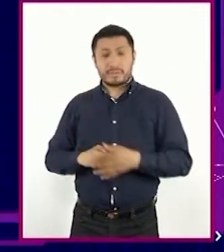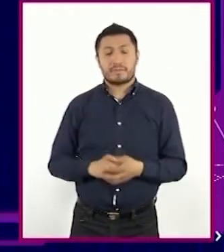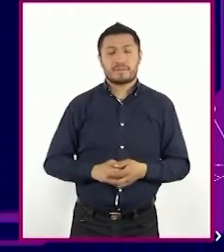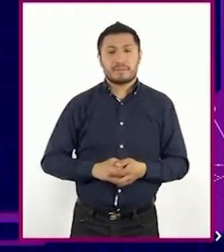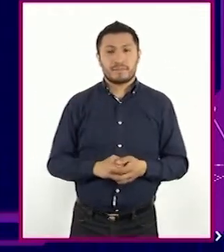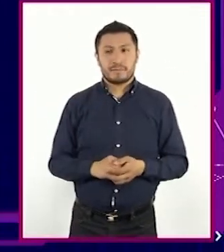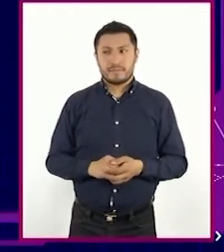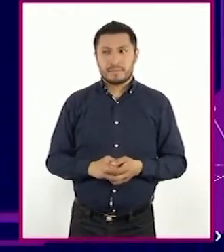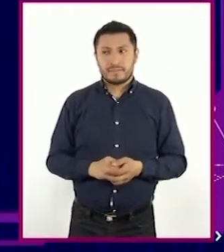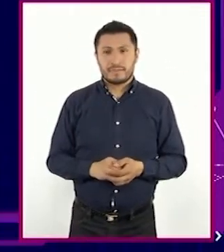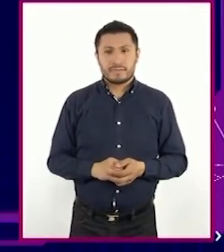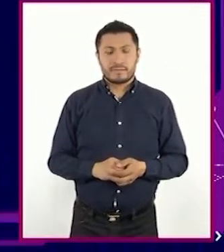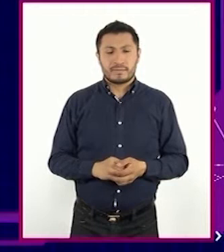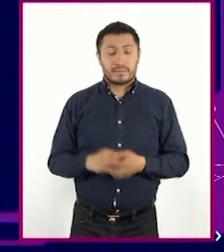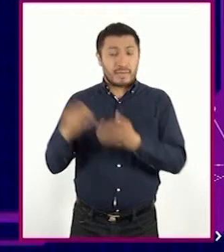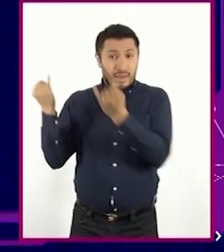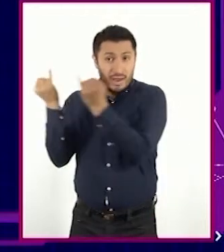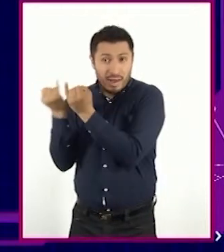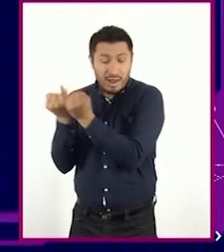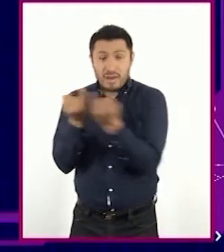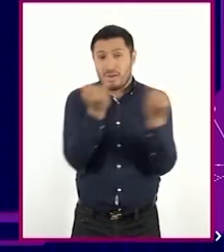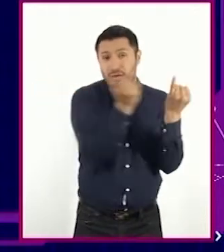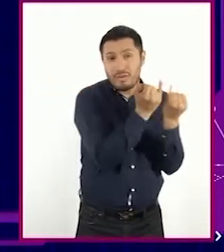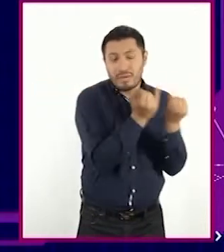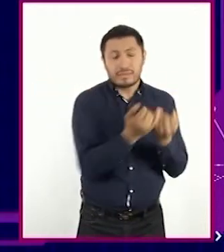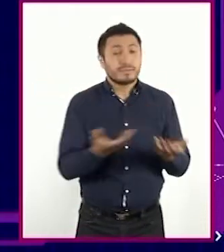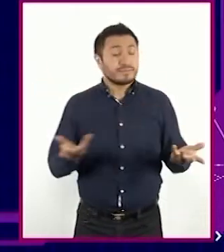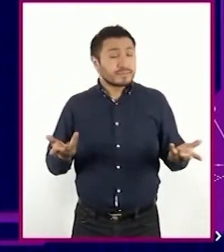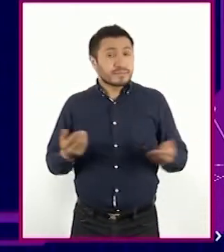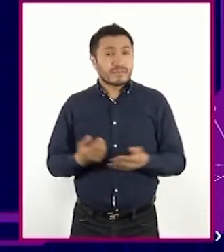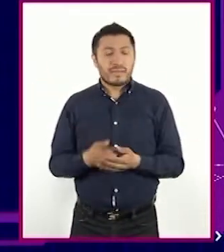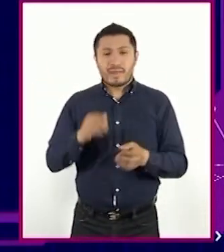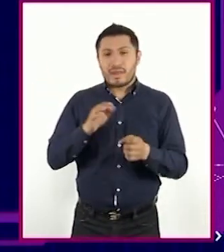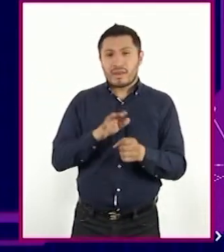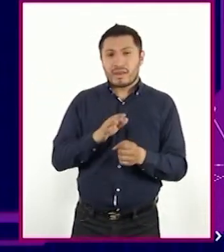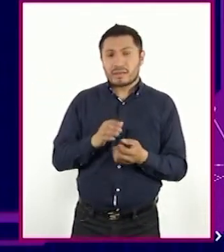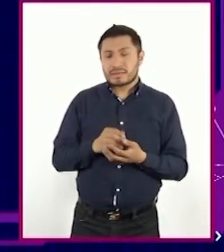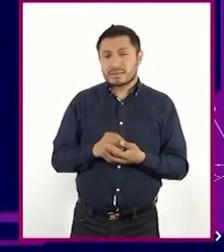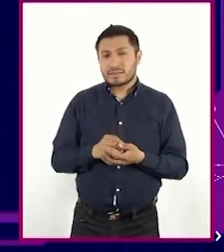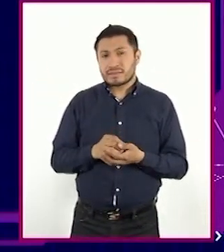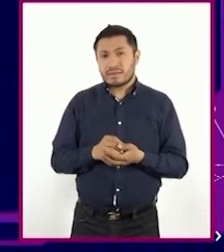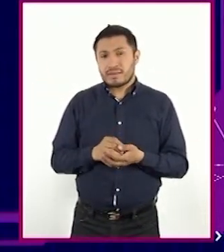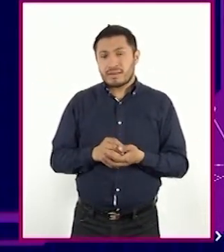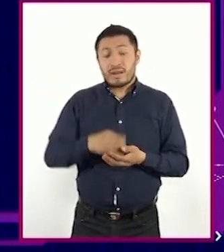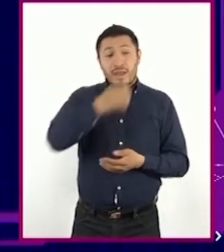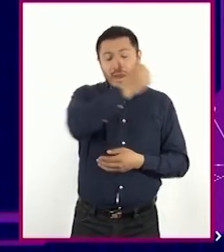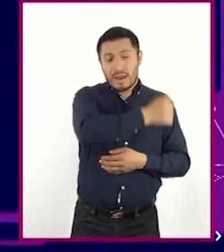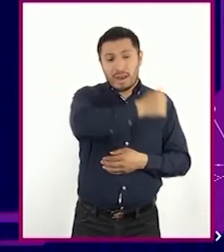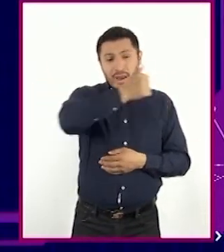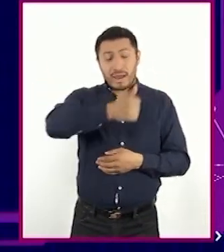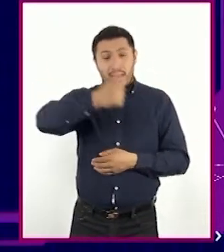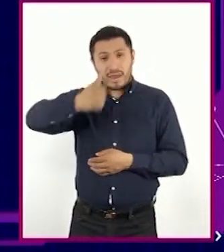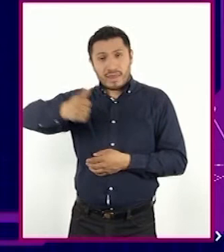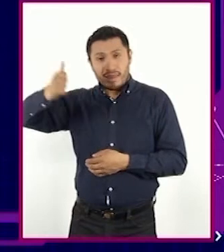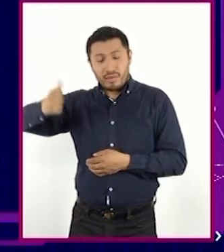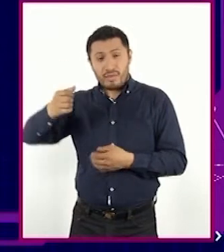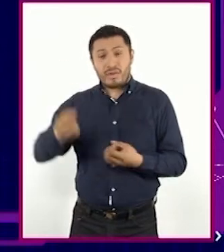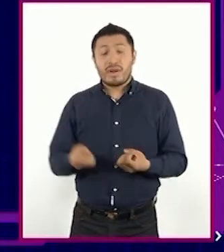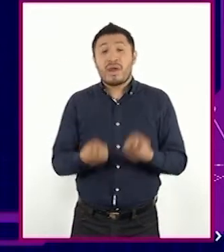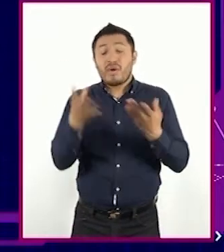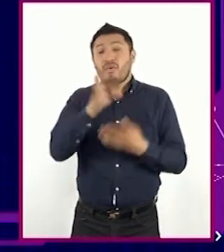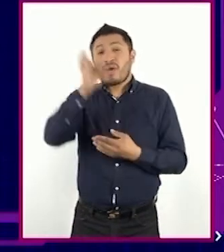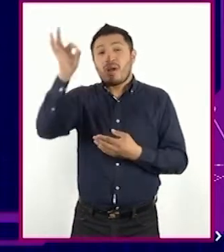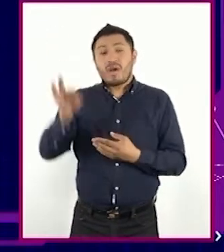2 partes iguales. Leslie, ¿qué porcentaje de datos representa cada una de esas